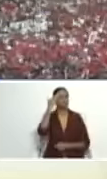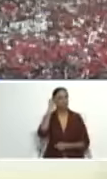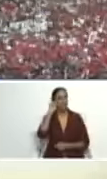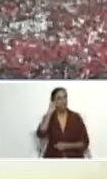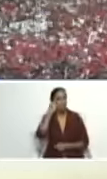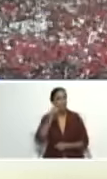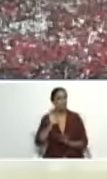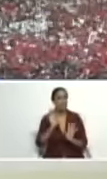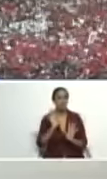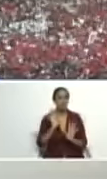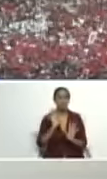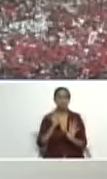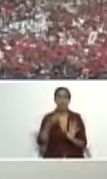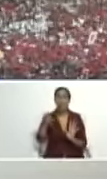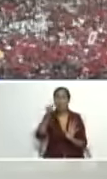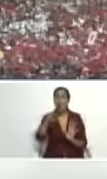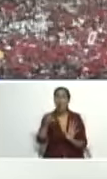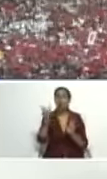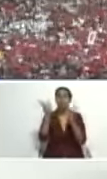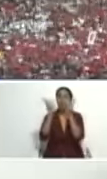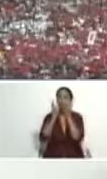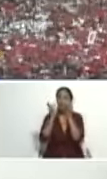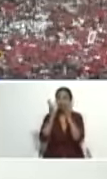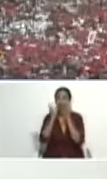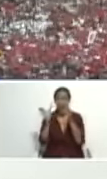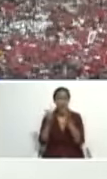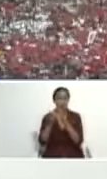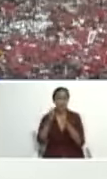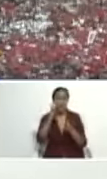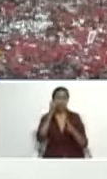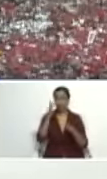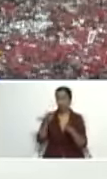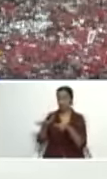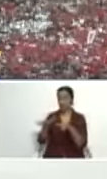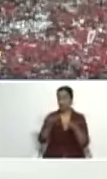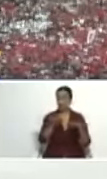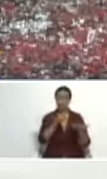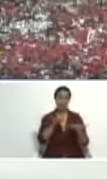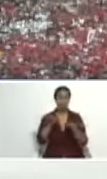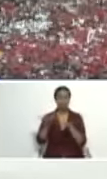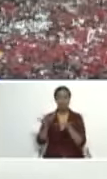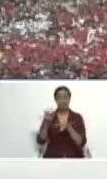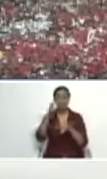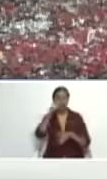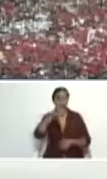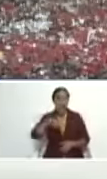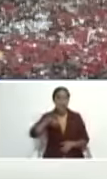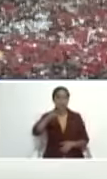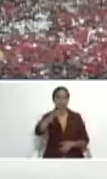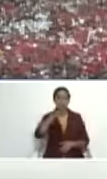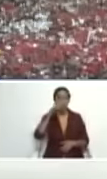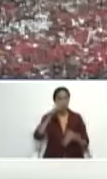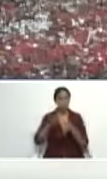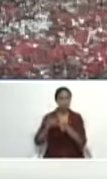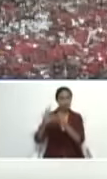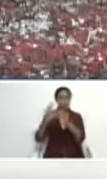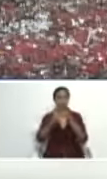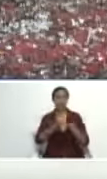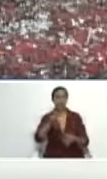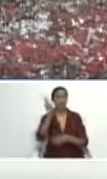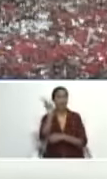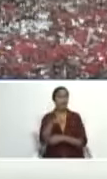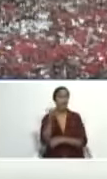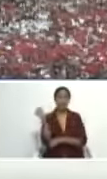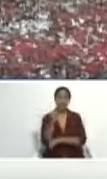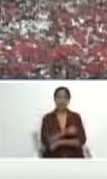Gritaban, oigan apellido, oigan oligarca, el pueblo unido